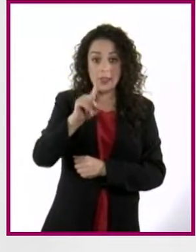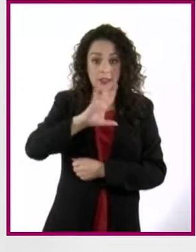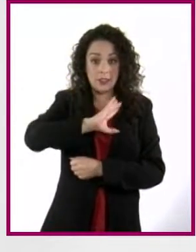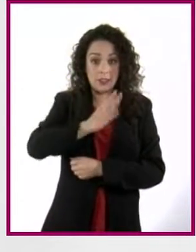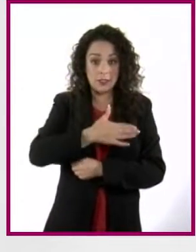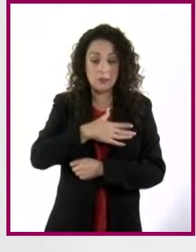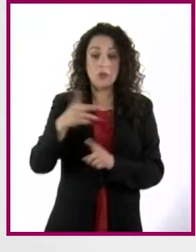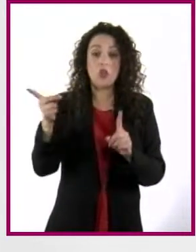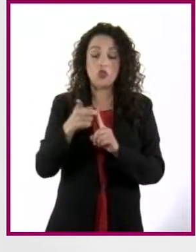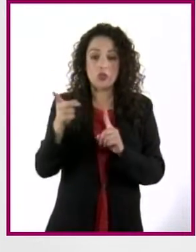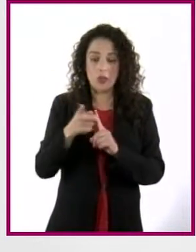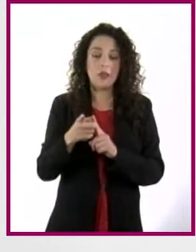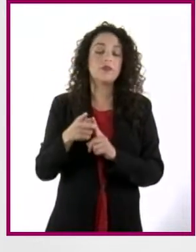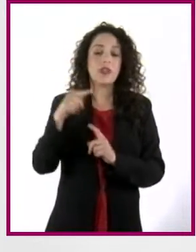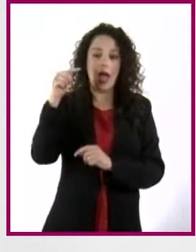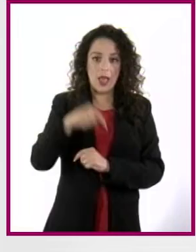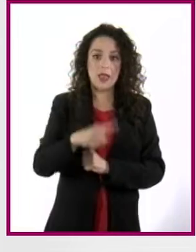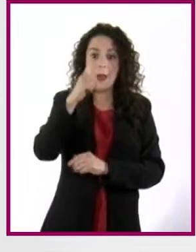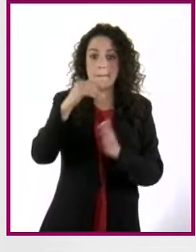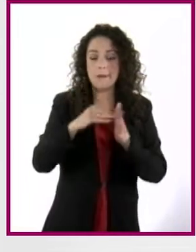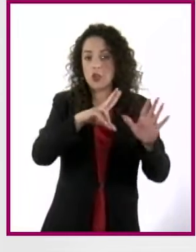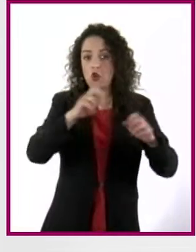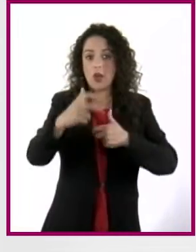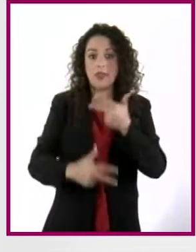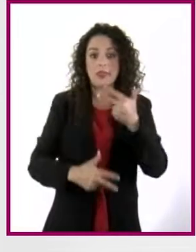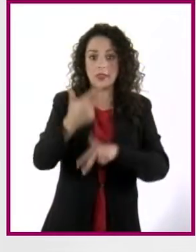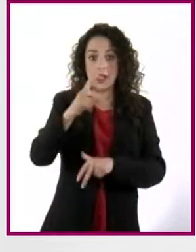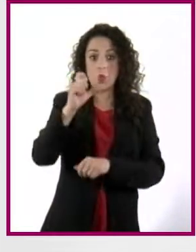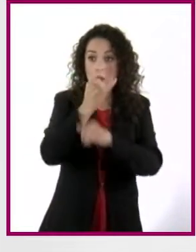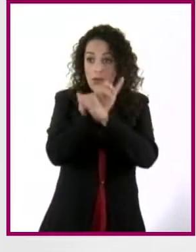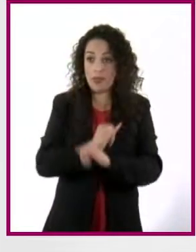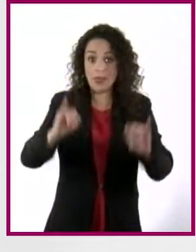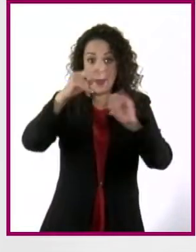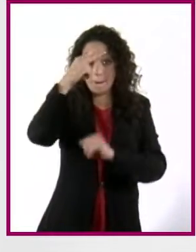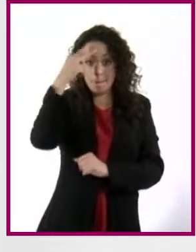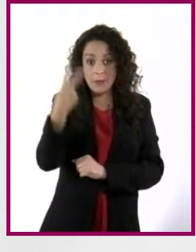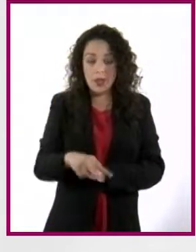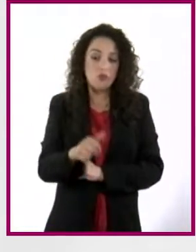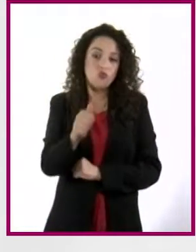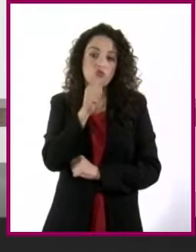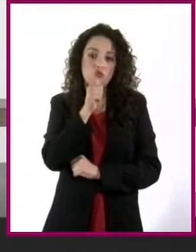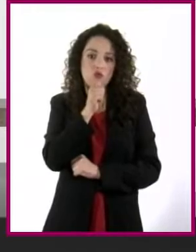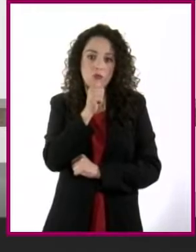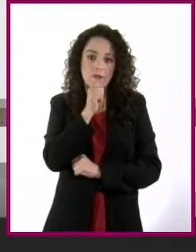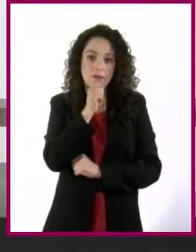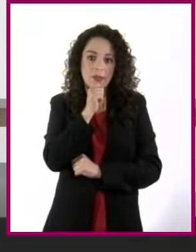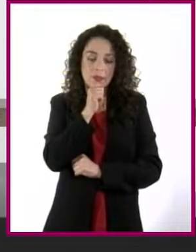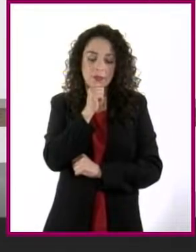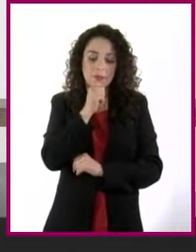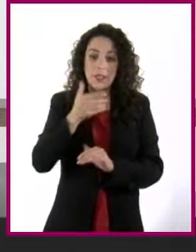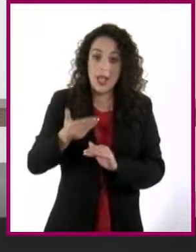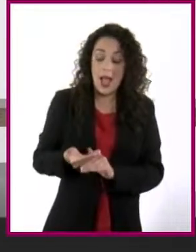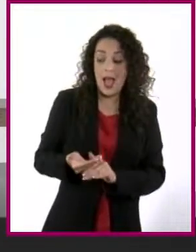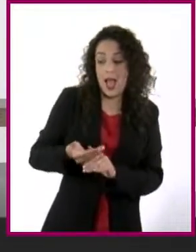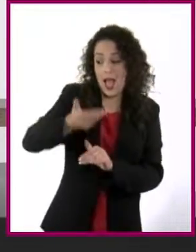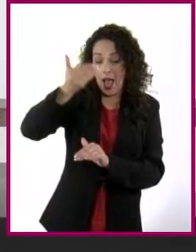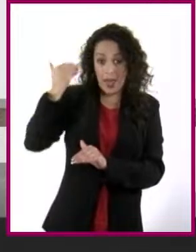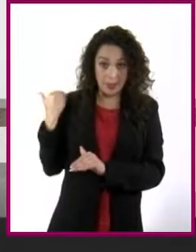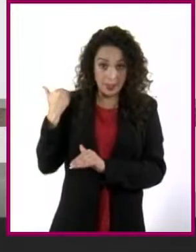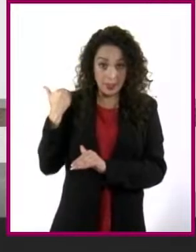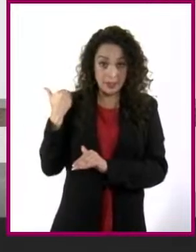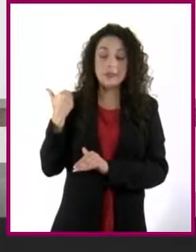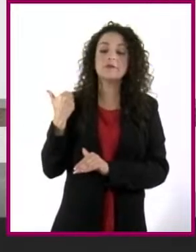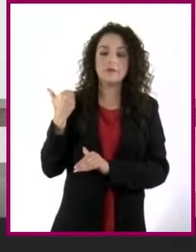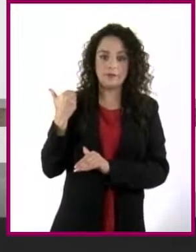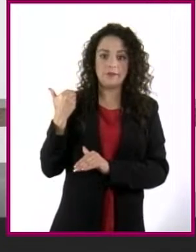Nueva España en 1813, cuando la independencia de México todavía no se consumaba. Mucho antes de ese suceso, la